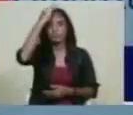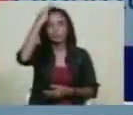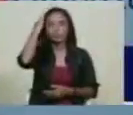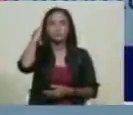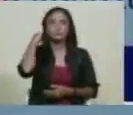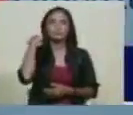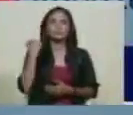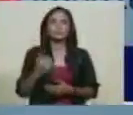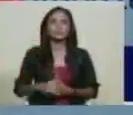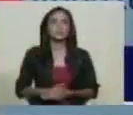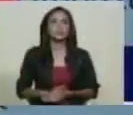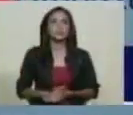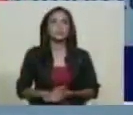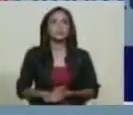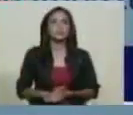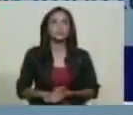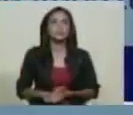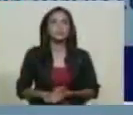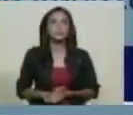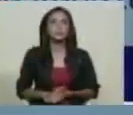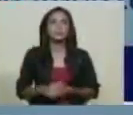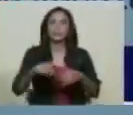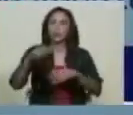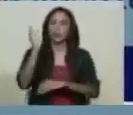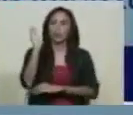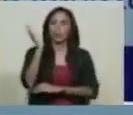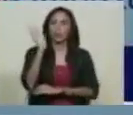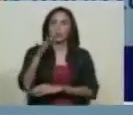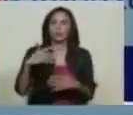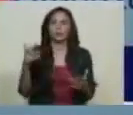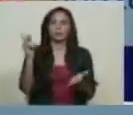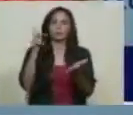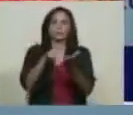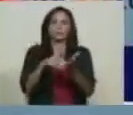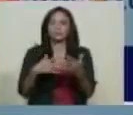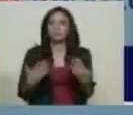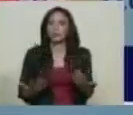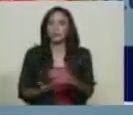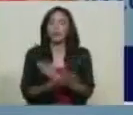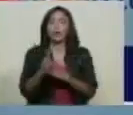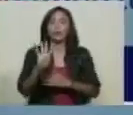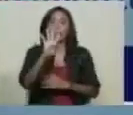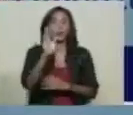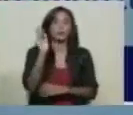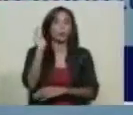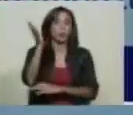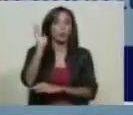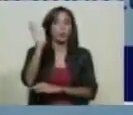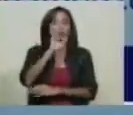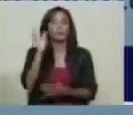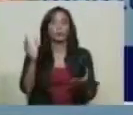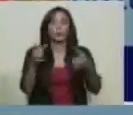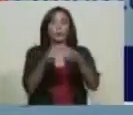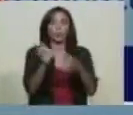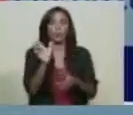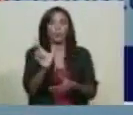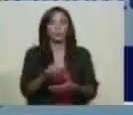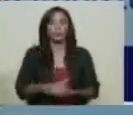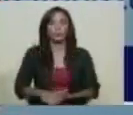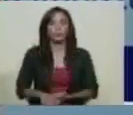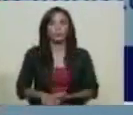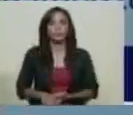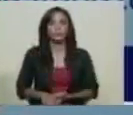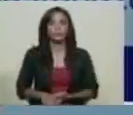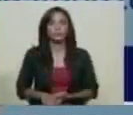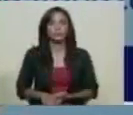Presidente, estamos en un congreso, cuarto congreso de nuestro partido, del Partido